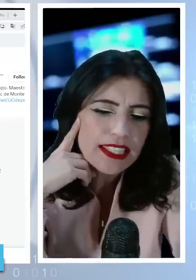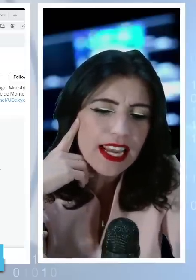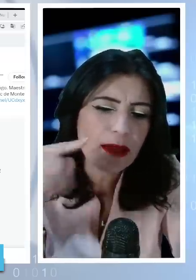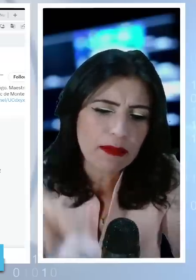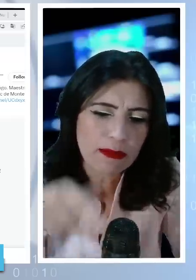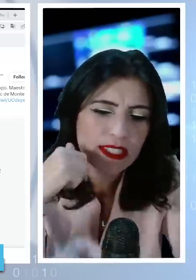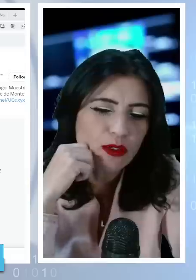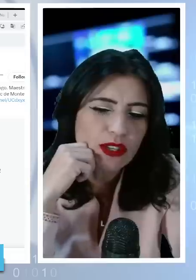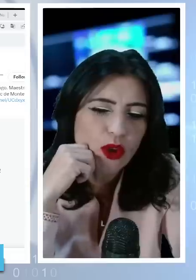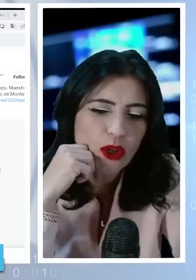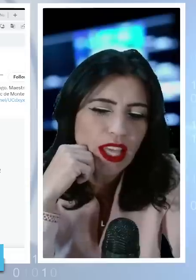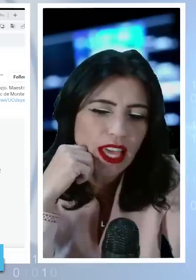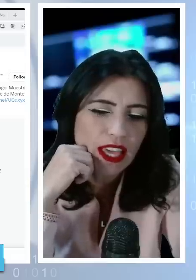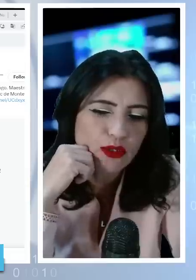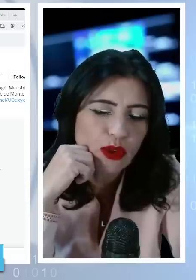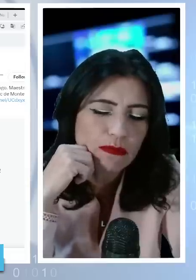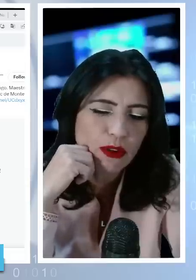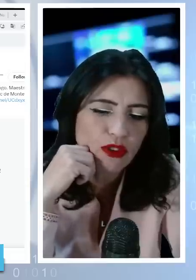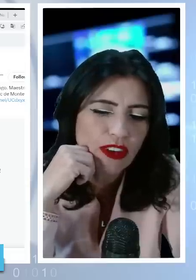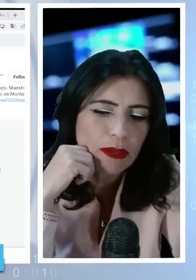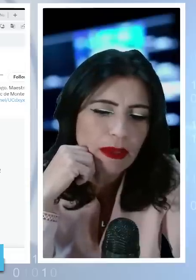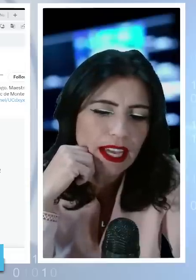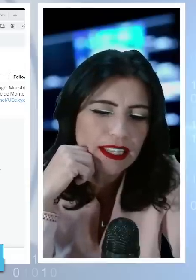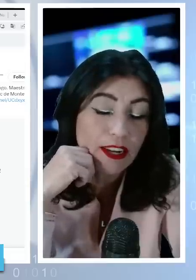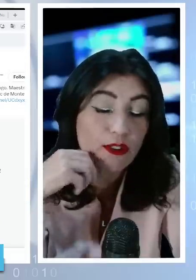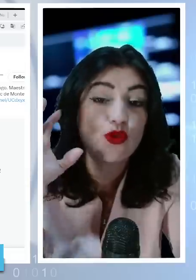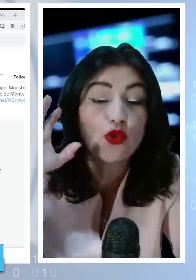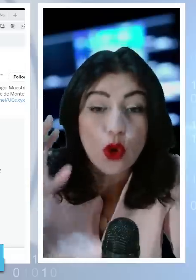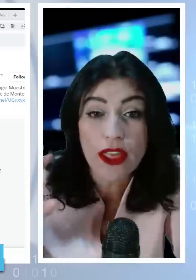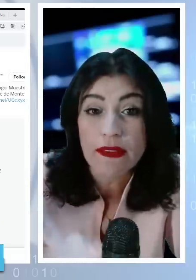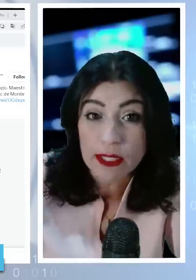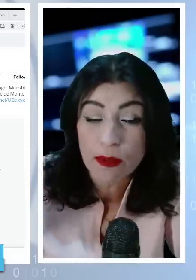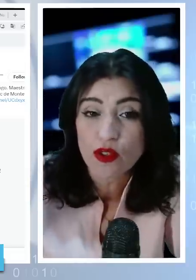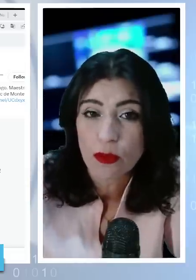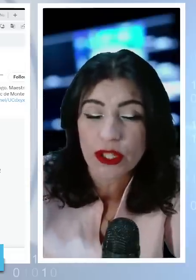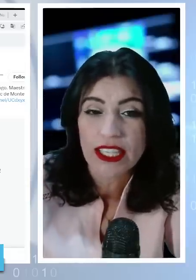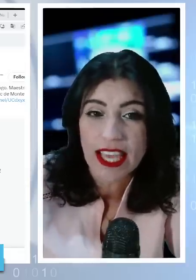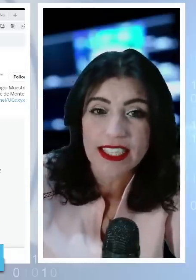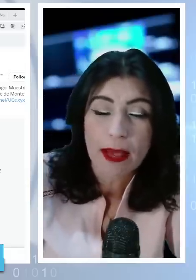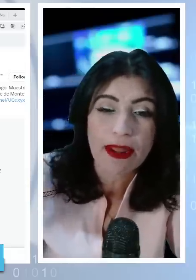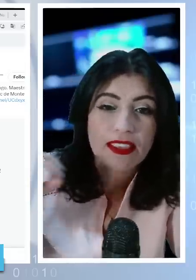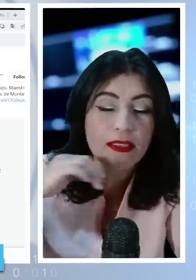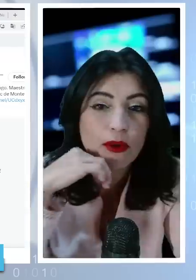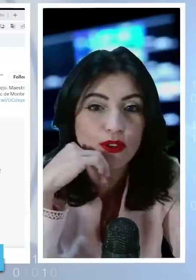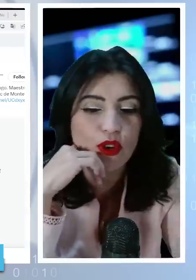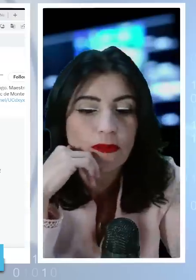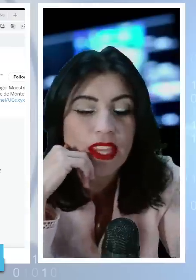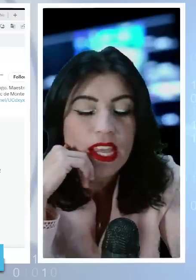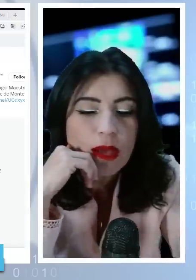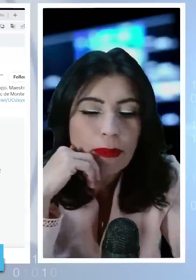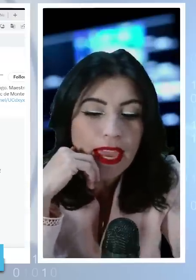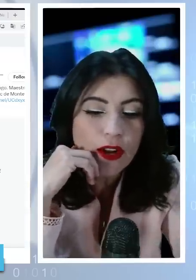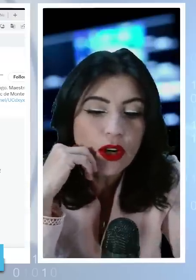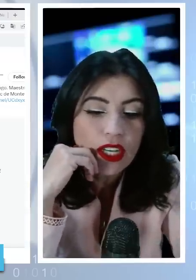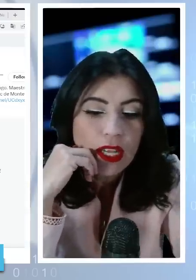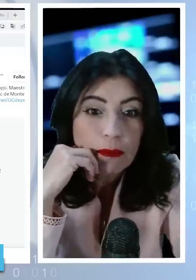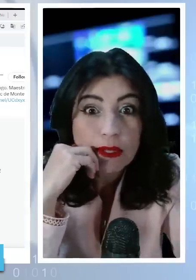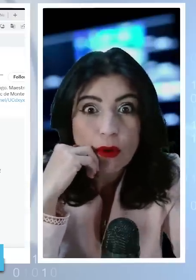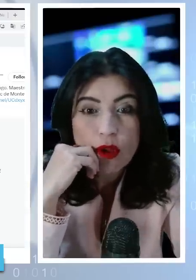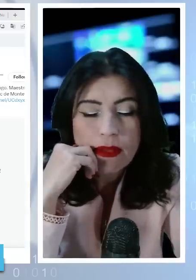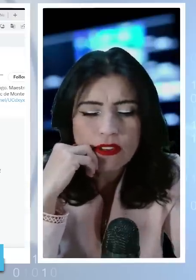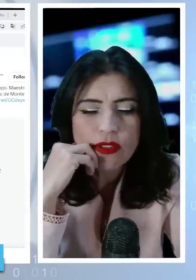está en la misma situación que su esposo Felipe Calderón su todavía esposo porque ya se habla de divorcio pero